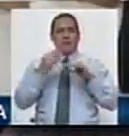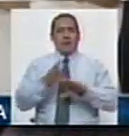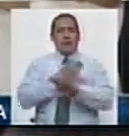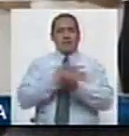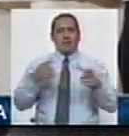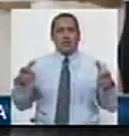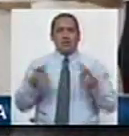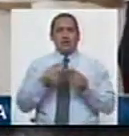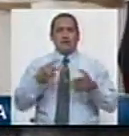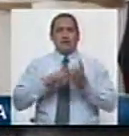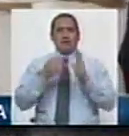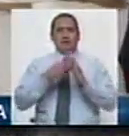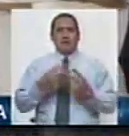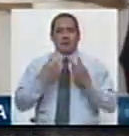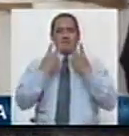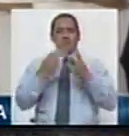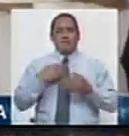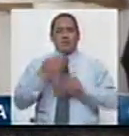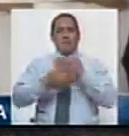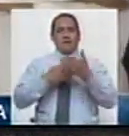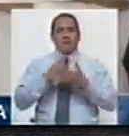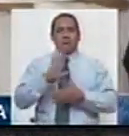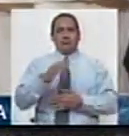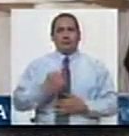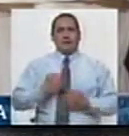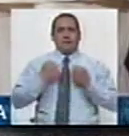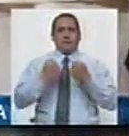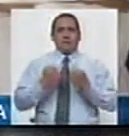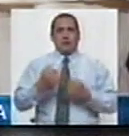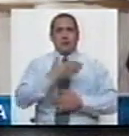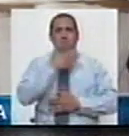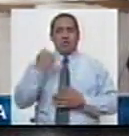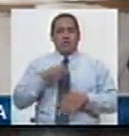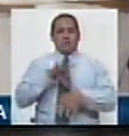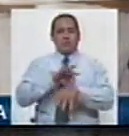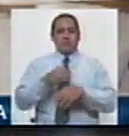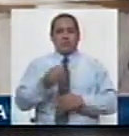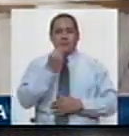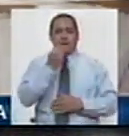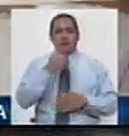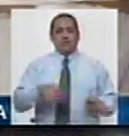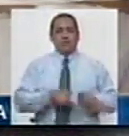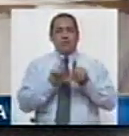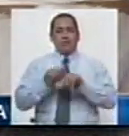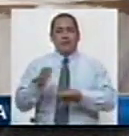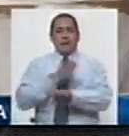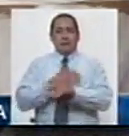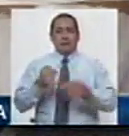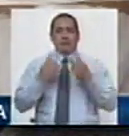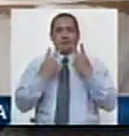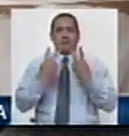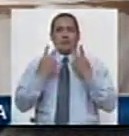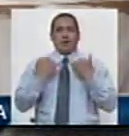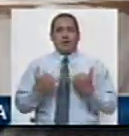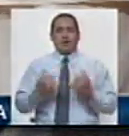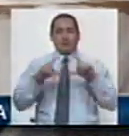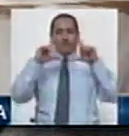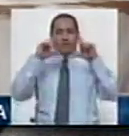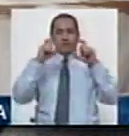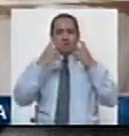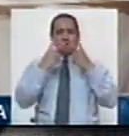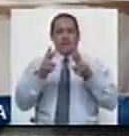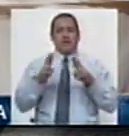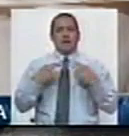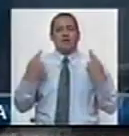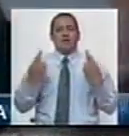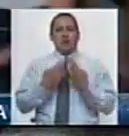conversación fue sobre la necesidad de dirigir sus esfuerzos a la mejora de la salud alimentaria. También, como hemos visto en esta foto, se ha